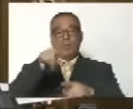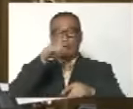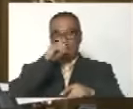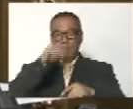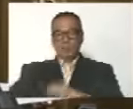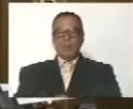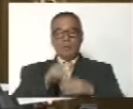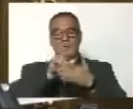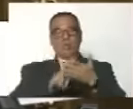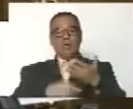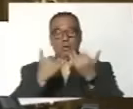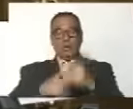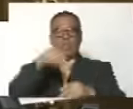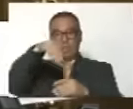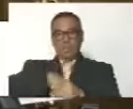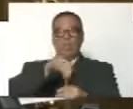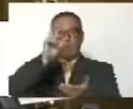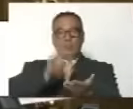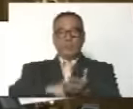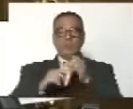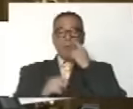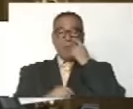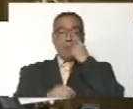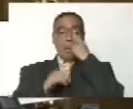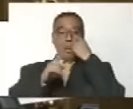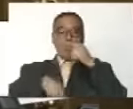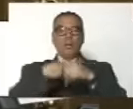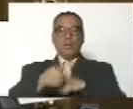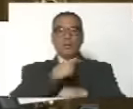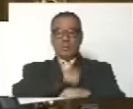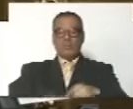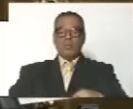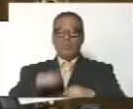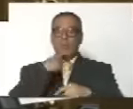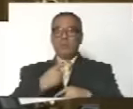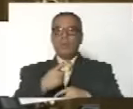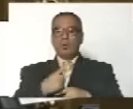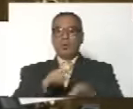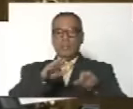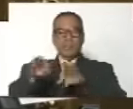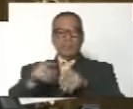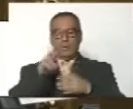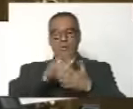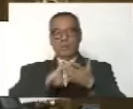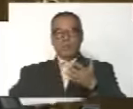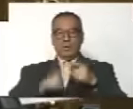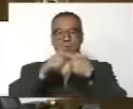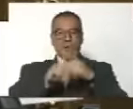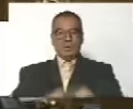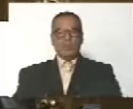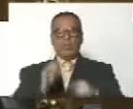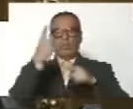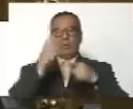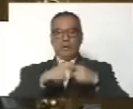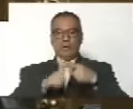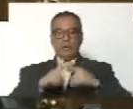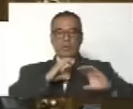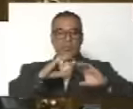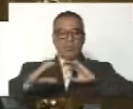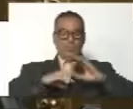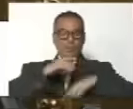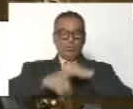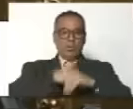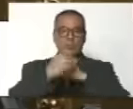Una vez leída y sometida a votación, resultó aprobada. Seguidamente, el presidente pidió de la secretaria la lectura de la cuenta. Primero,